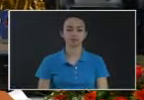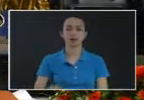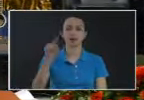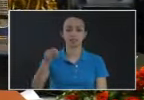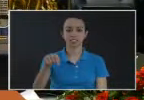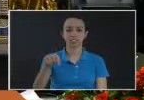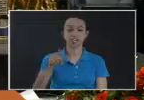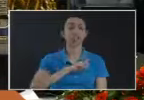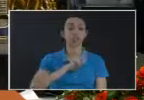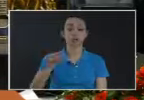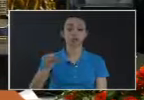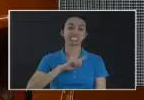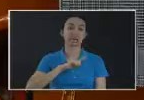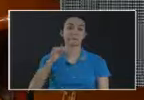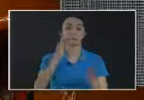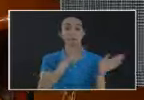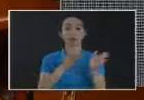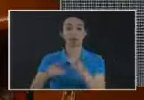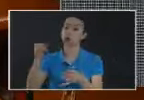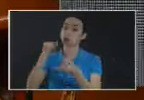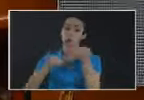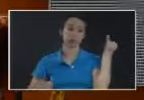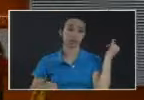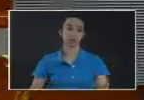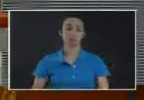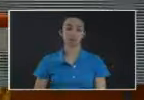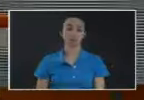Ahorita solo te está arreglando algunos chongos.